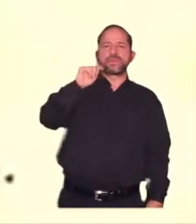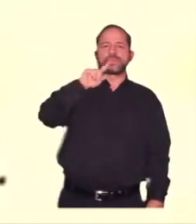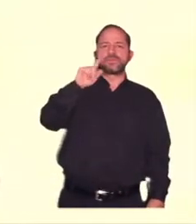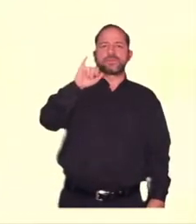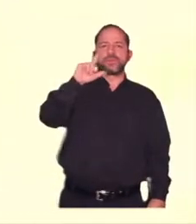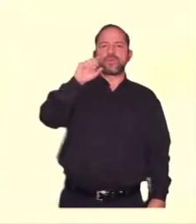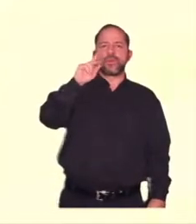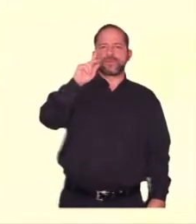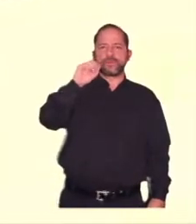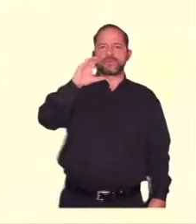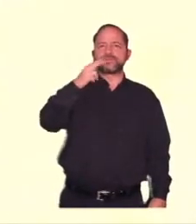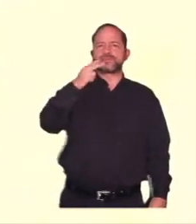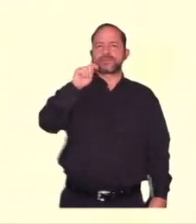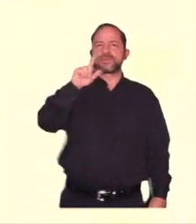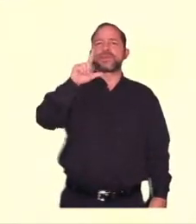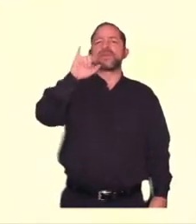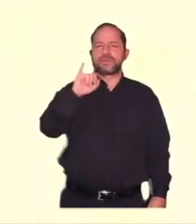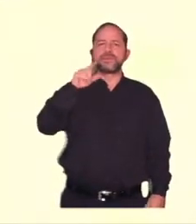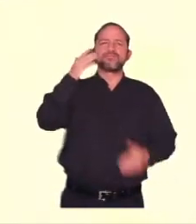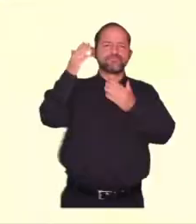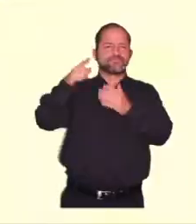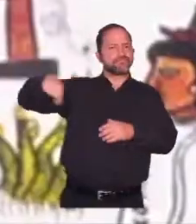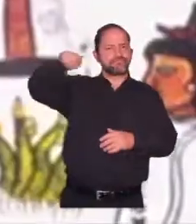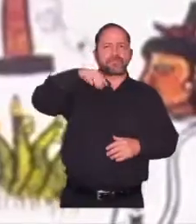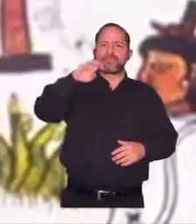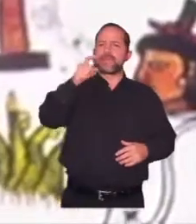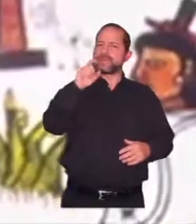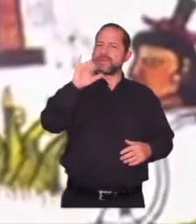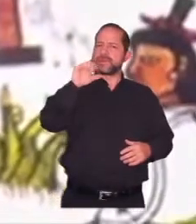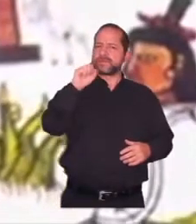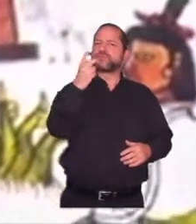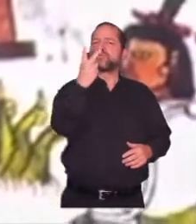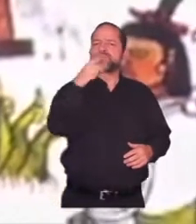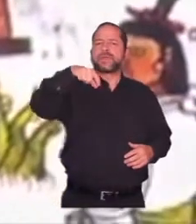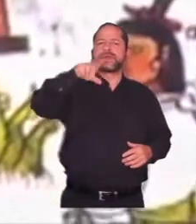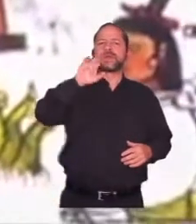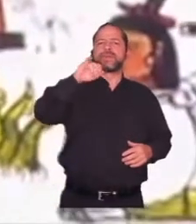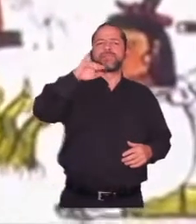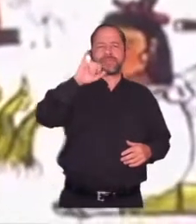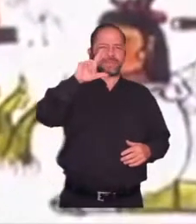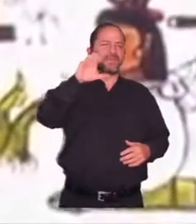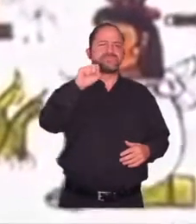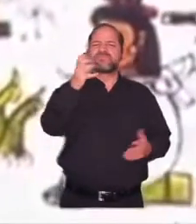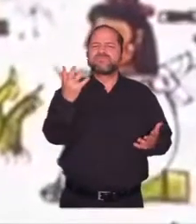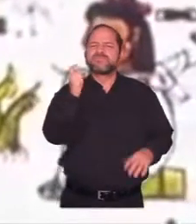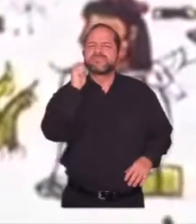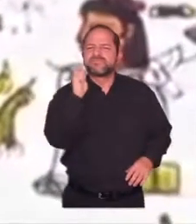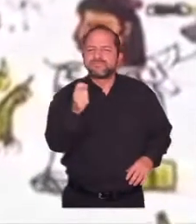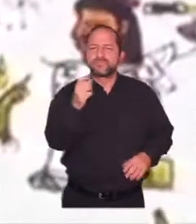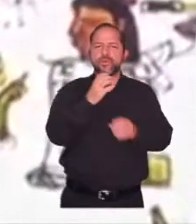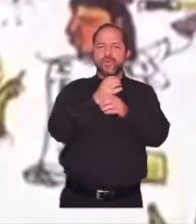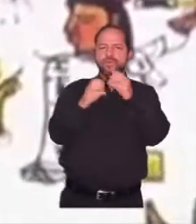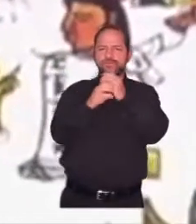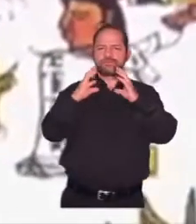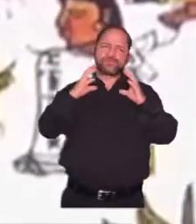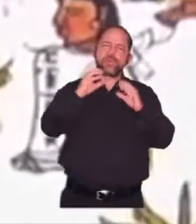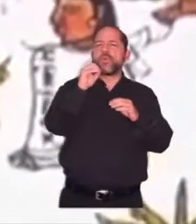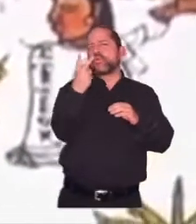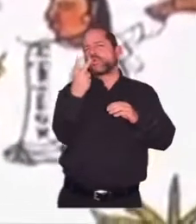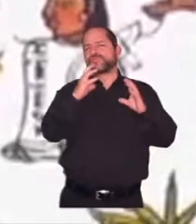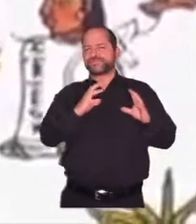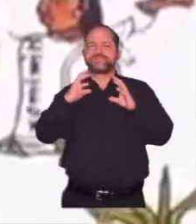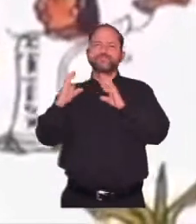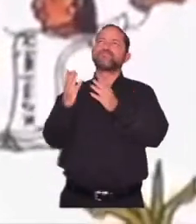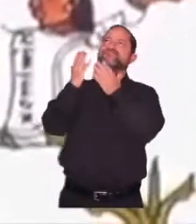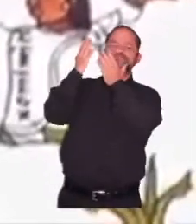formando dos bandos el dios ordenó que unos se quedarán con las varitas y los otros con la piedra y se fueran a fundar tenochtitlan